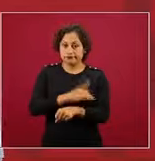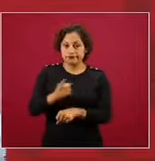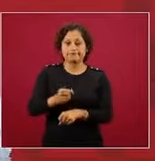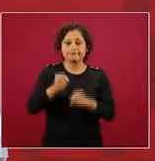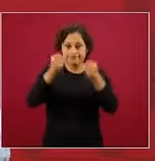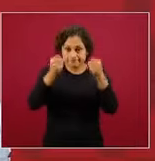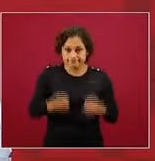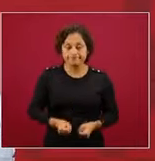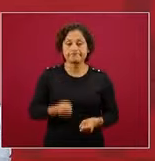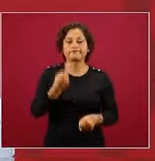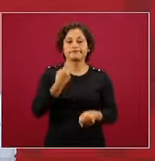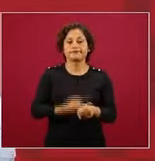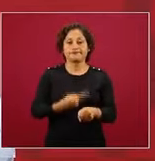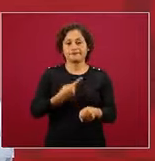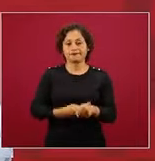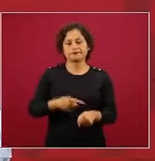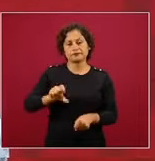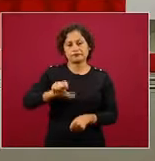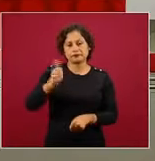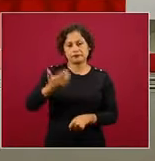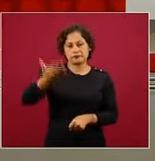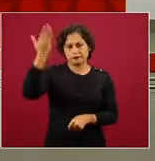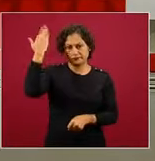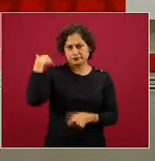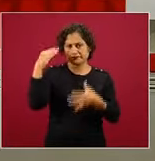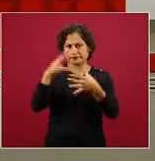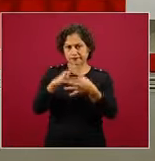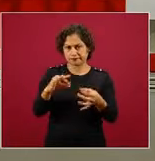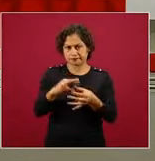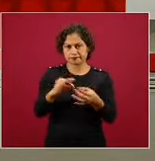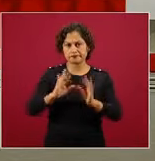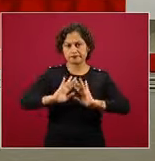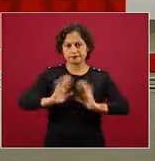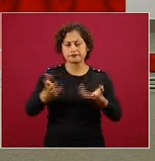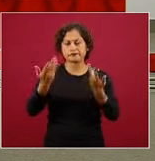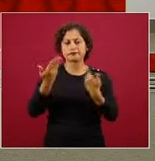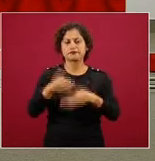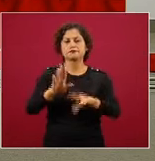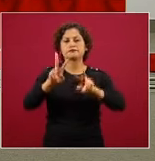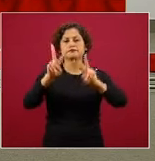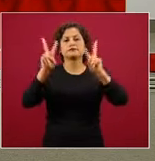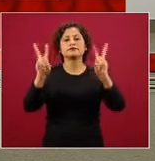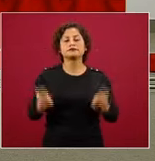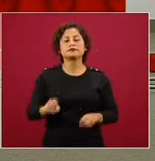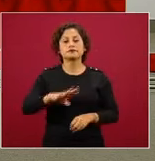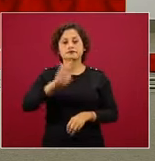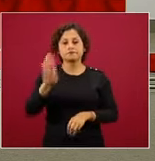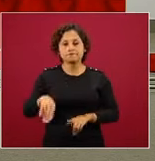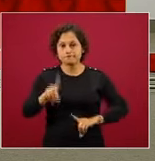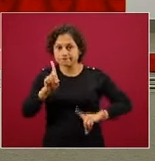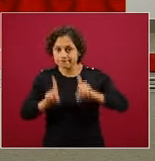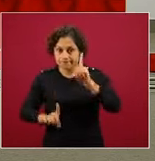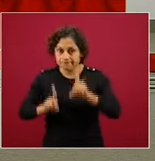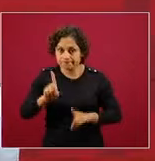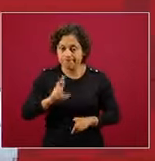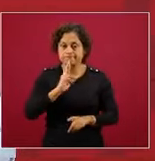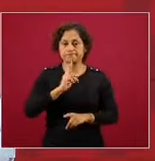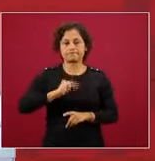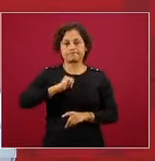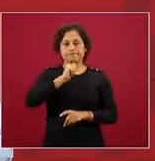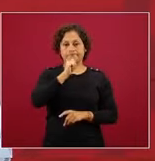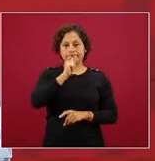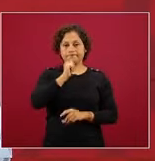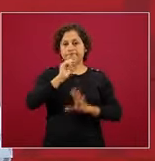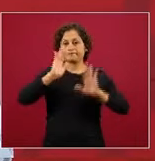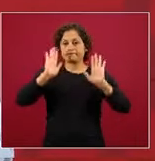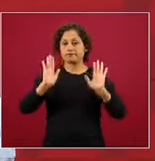en otras ocasiones hemos presentado las defunciones que aún son sospechosas y que estamos esperando de resultados. Pero esto es lo que tenemos